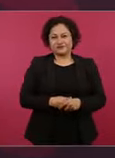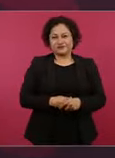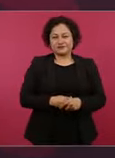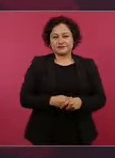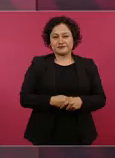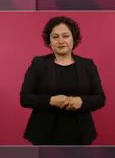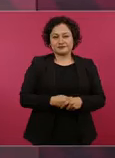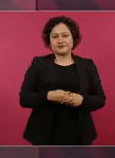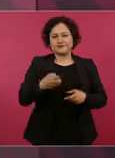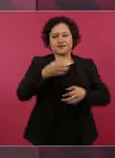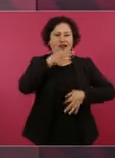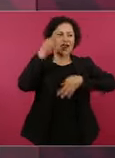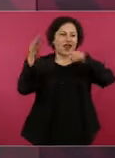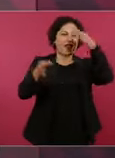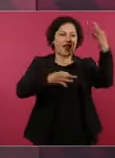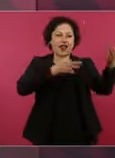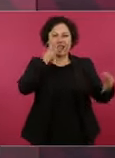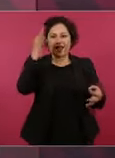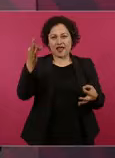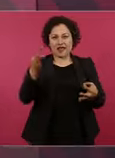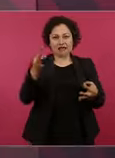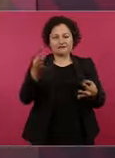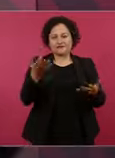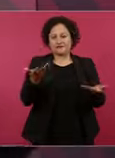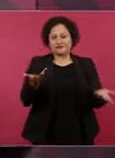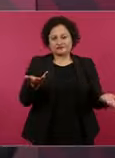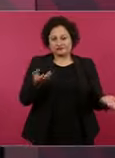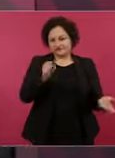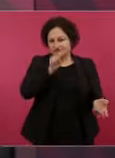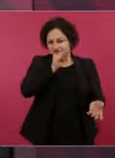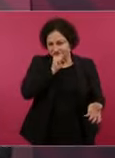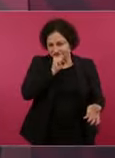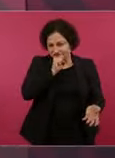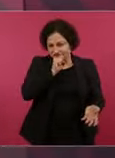la propaganda. Es que